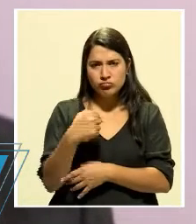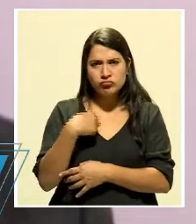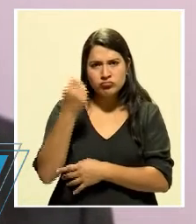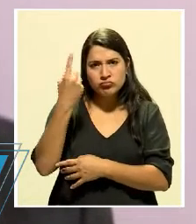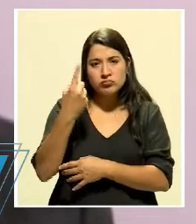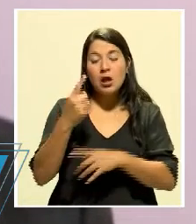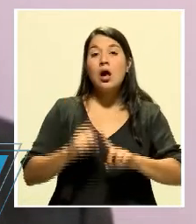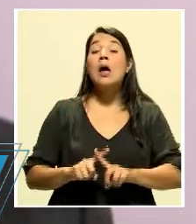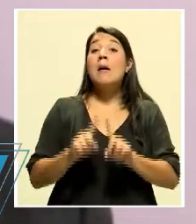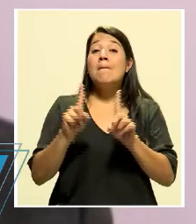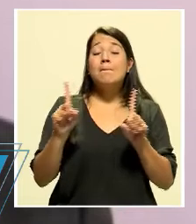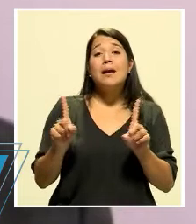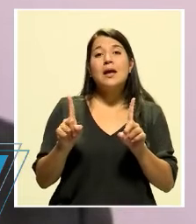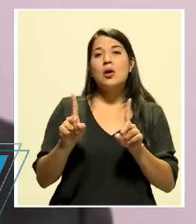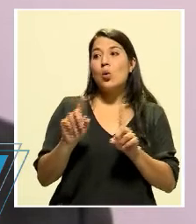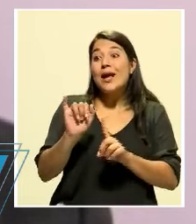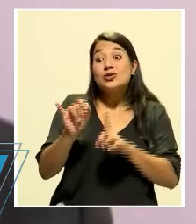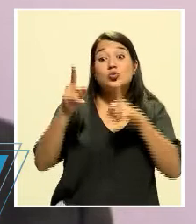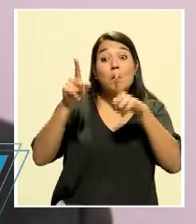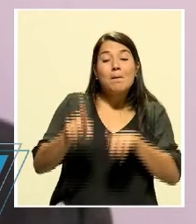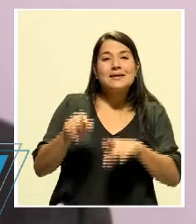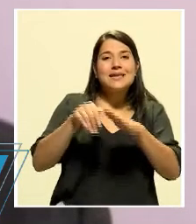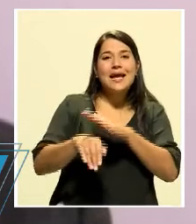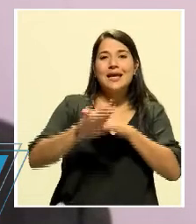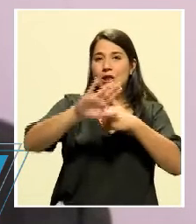Pero lo cierto es que esto se está dando en todo el mundo.